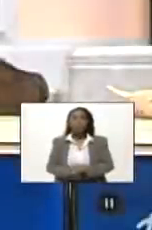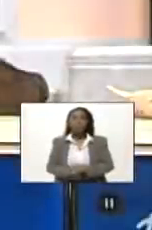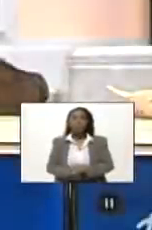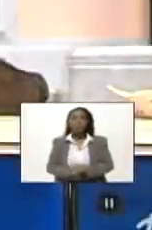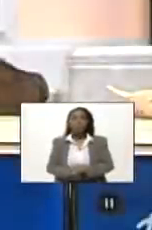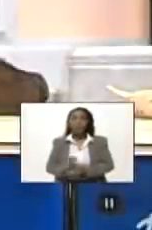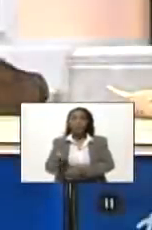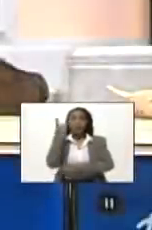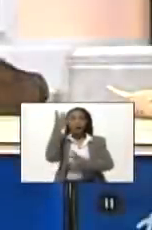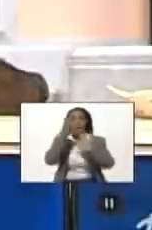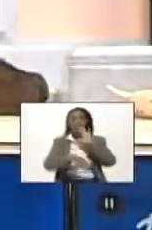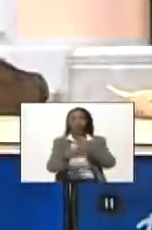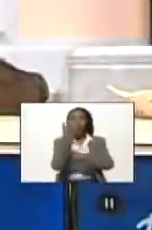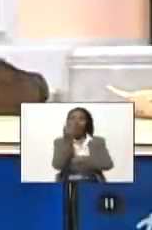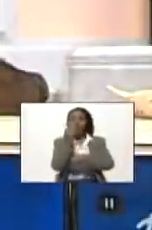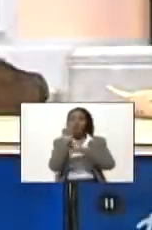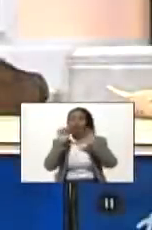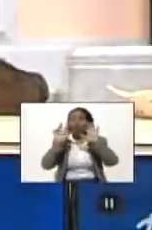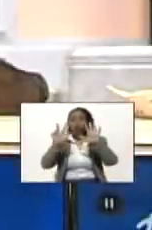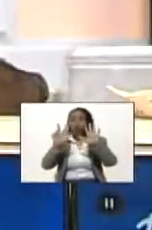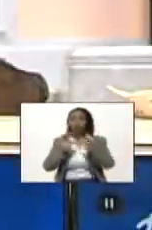El capítulo número 8,